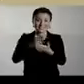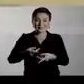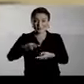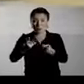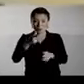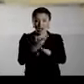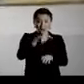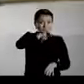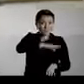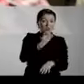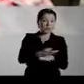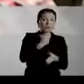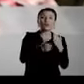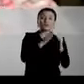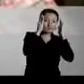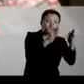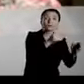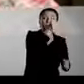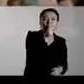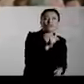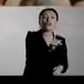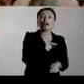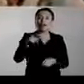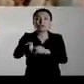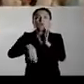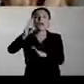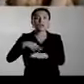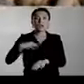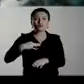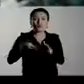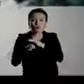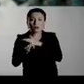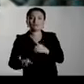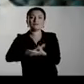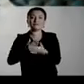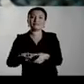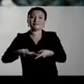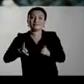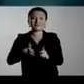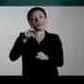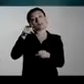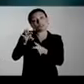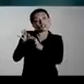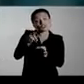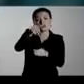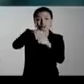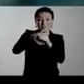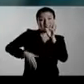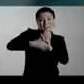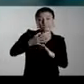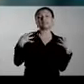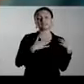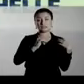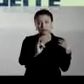Chile, pero están en el sector privado, no en la salud pública, donde se atiende la mayoría de los ciudadanos. Pero para eso hay que ir a votar. Es responsabilidad mía,